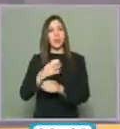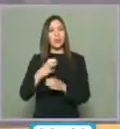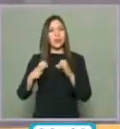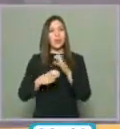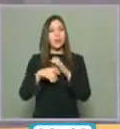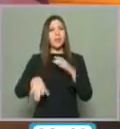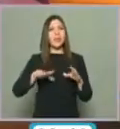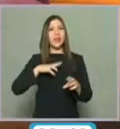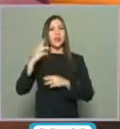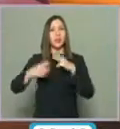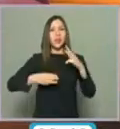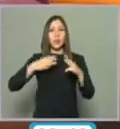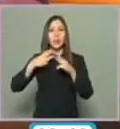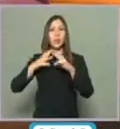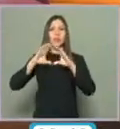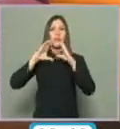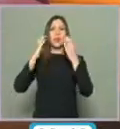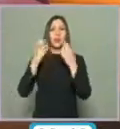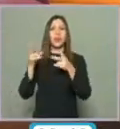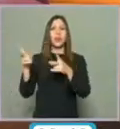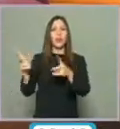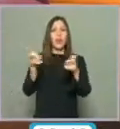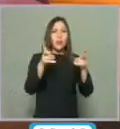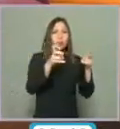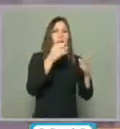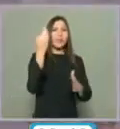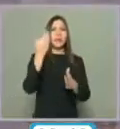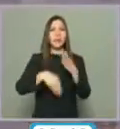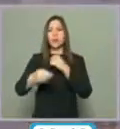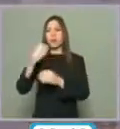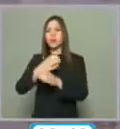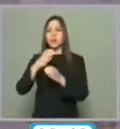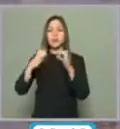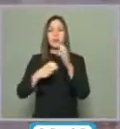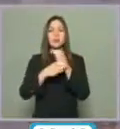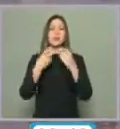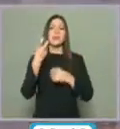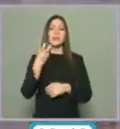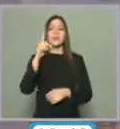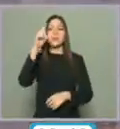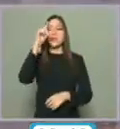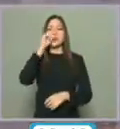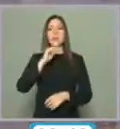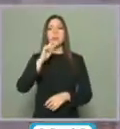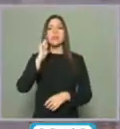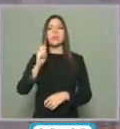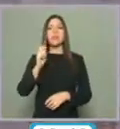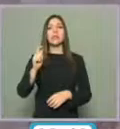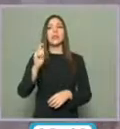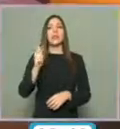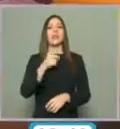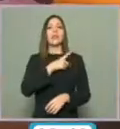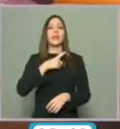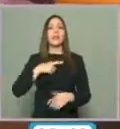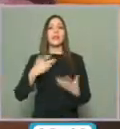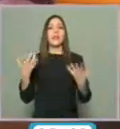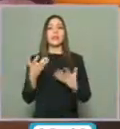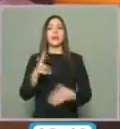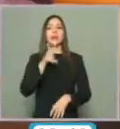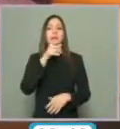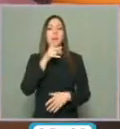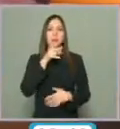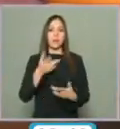global, pandillas, robos, falta de estructura y de límites, tiene que ver con las fallas en la función del padre. ¿De